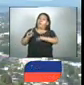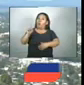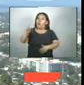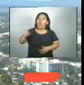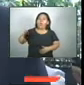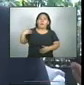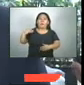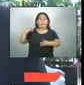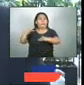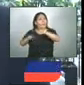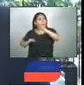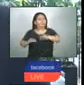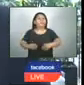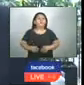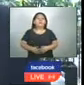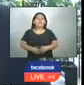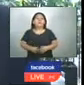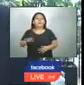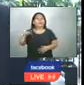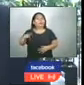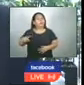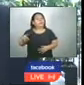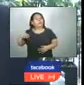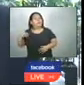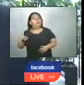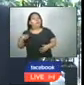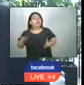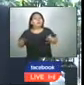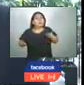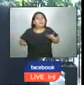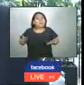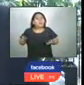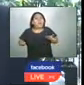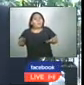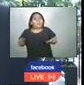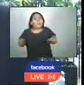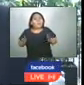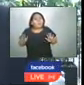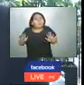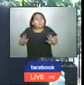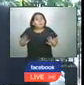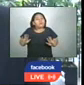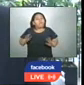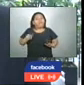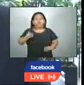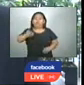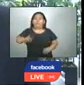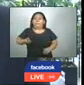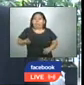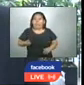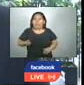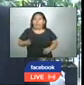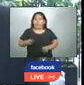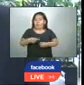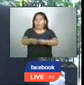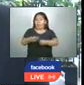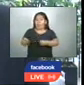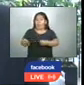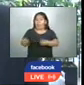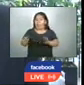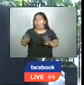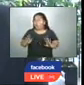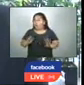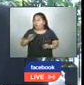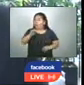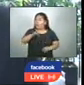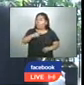el año pasado. Este año tal vez se está apostando mucho más a la temporada de fin de año, pues ha sido